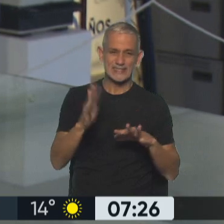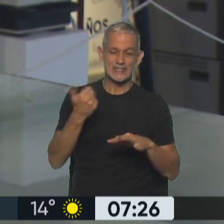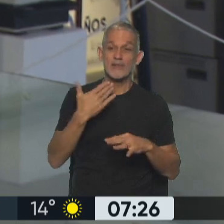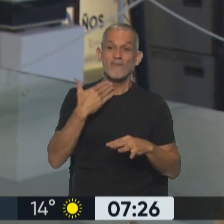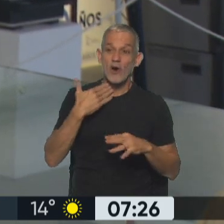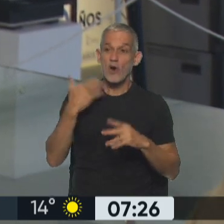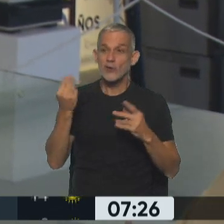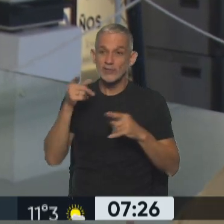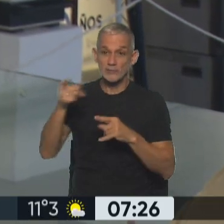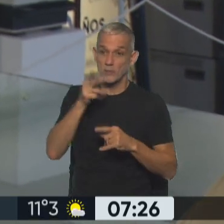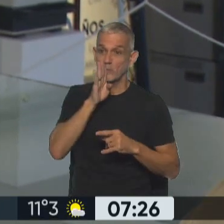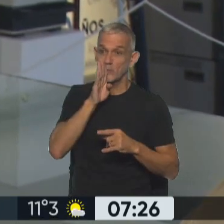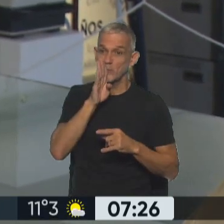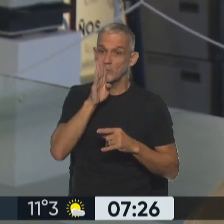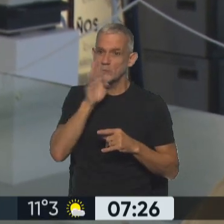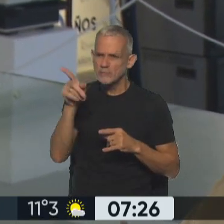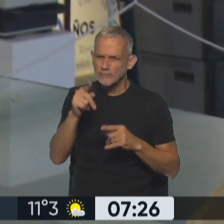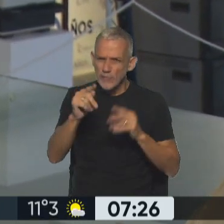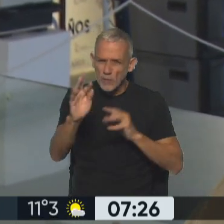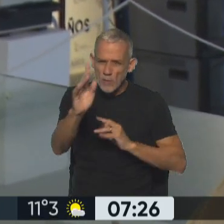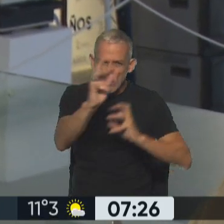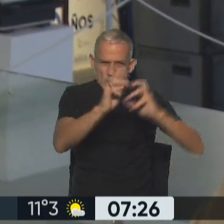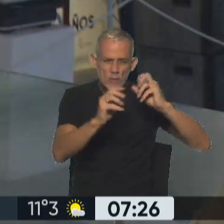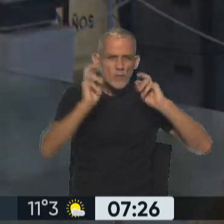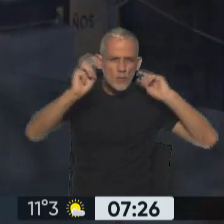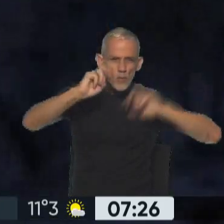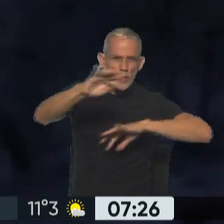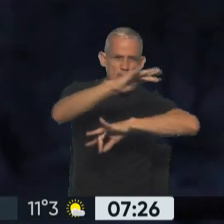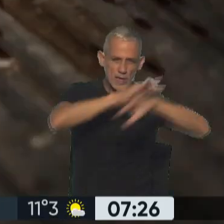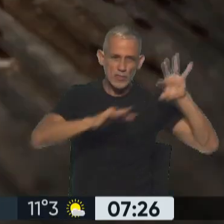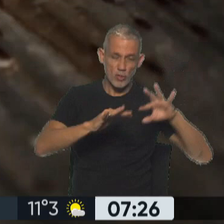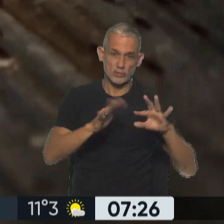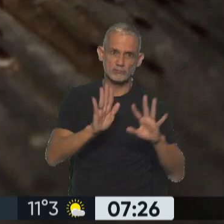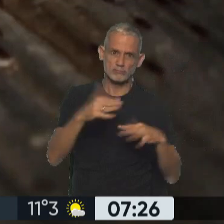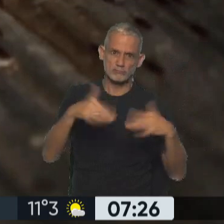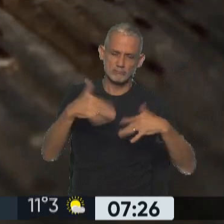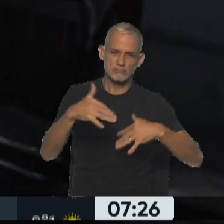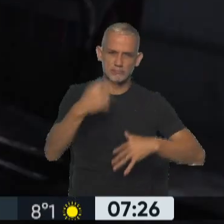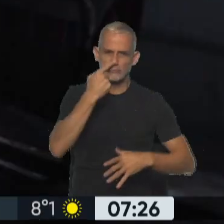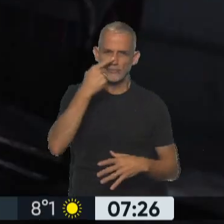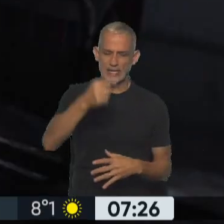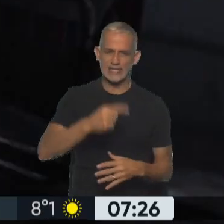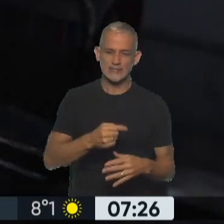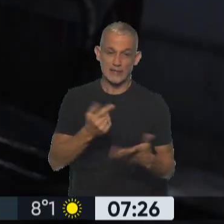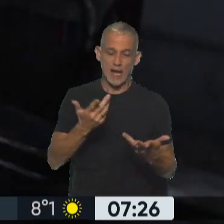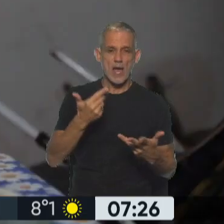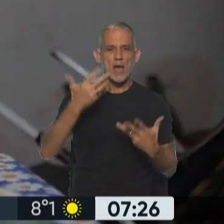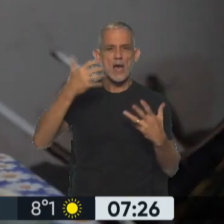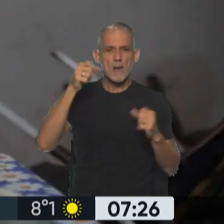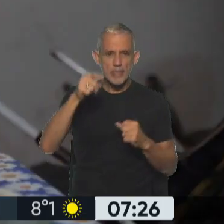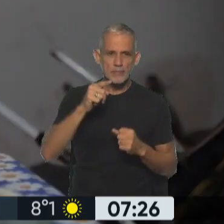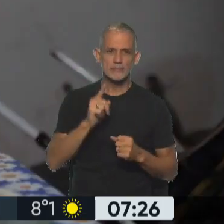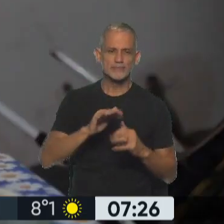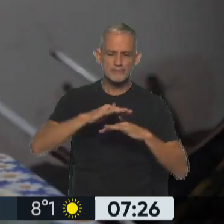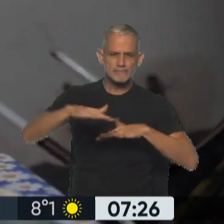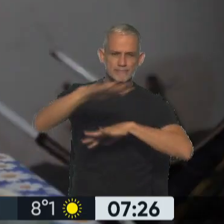de voz de él lo ocupa la naturaleza y me parece que eso es lo uno de los aspectos más ricos que descubrimos en este